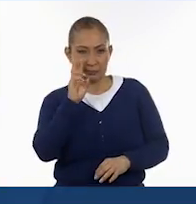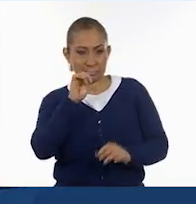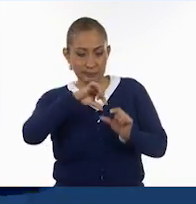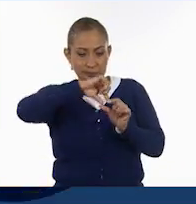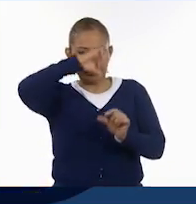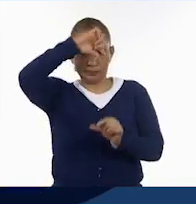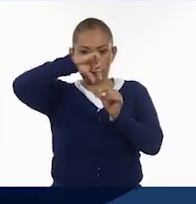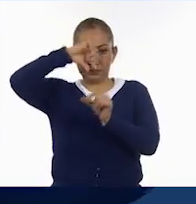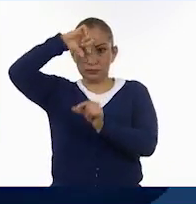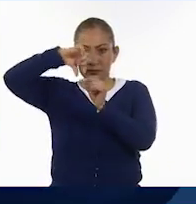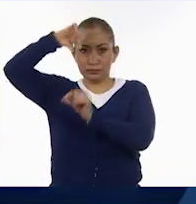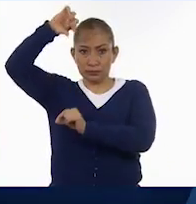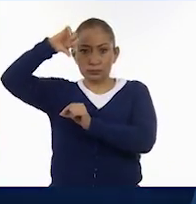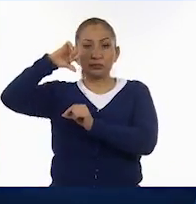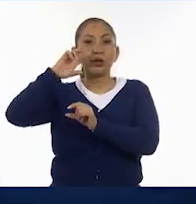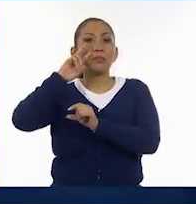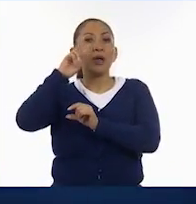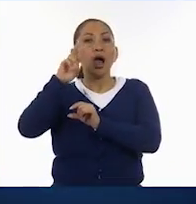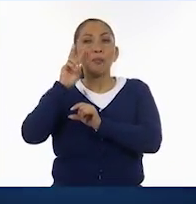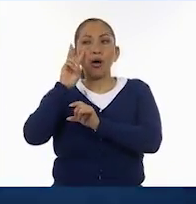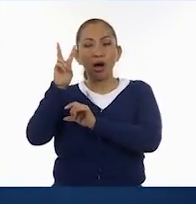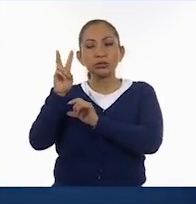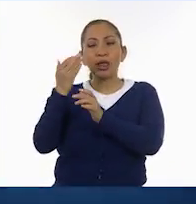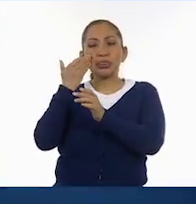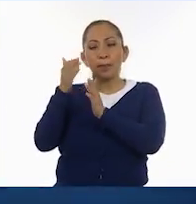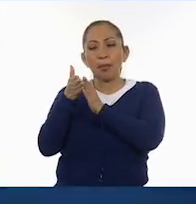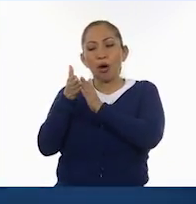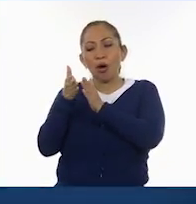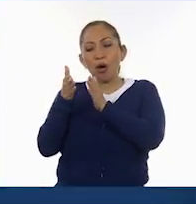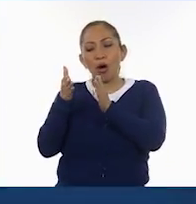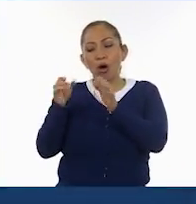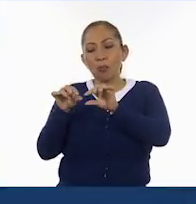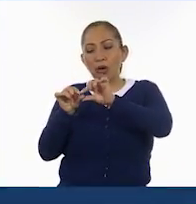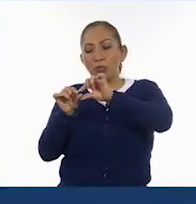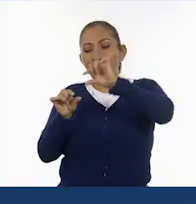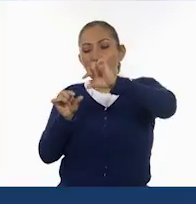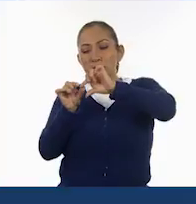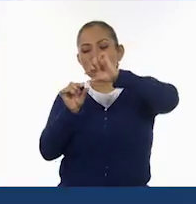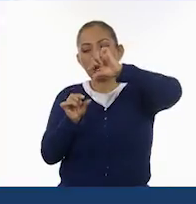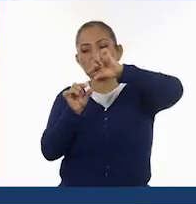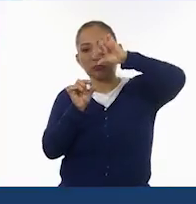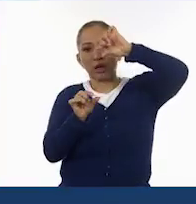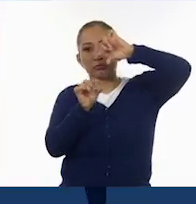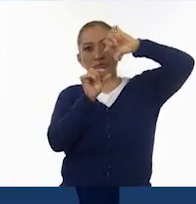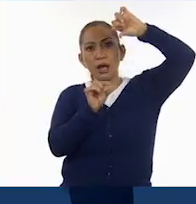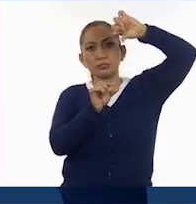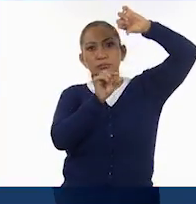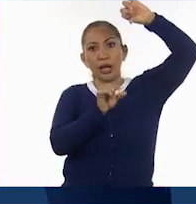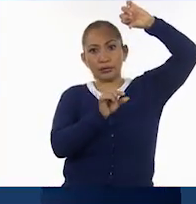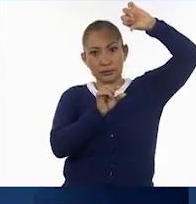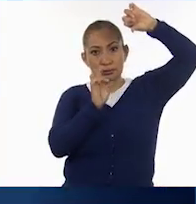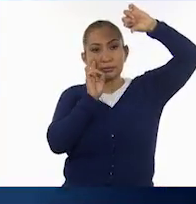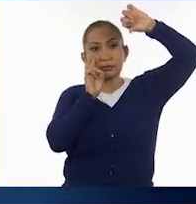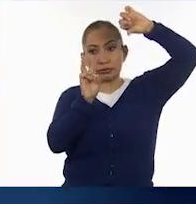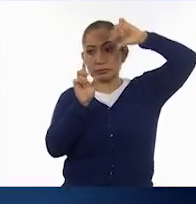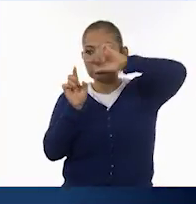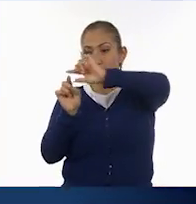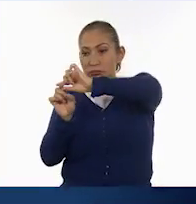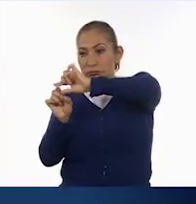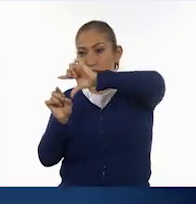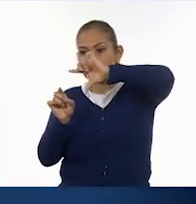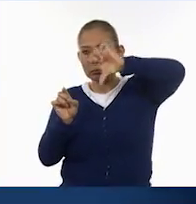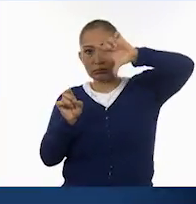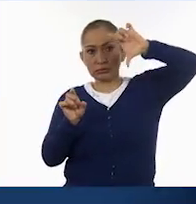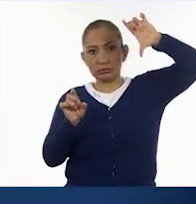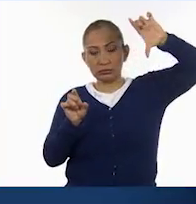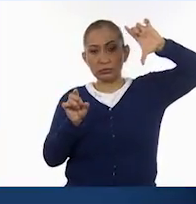nuestra gráfica, donde vemos con el paso del tiempo cómo se fue incrementando. Ahí vemos que tenemos una